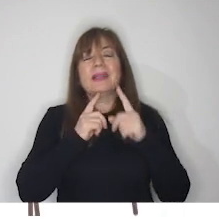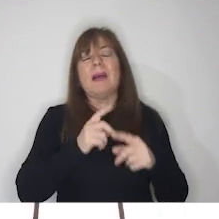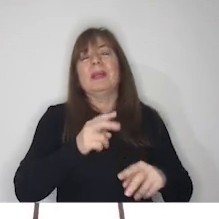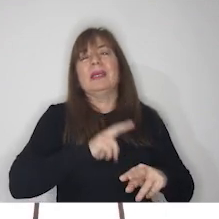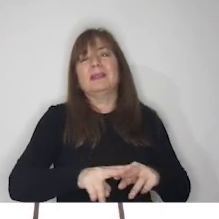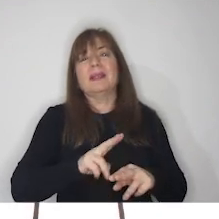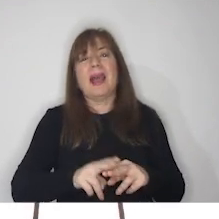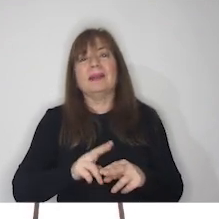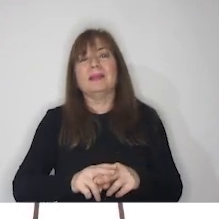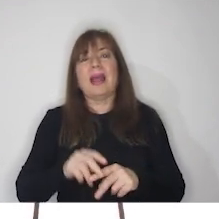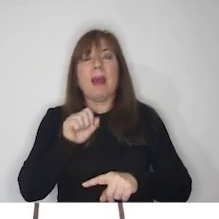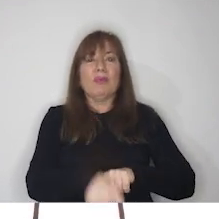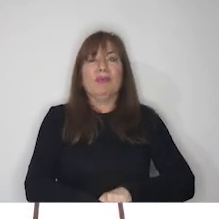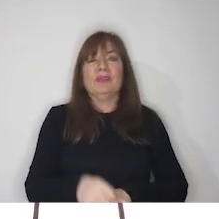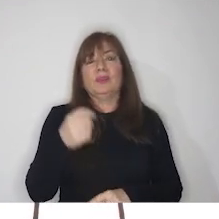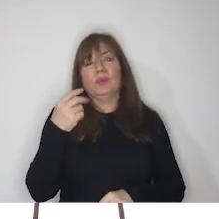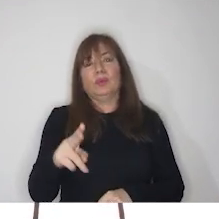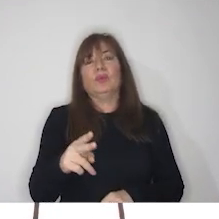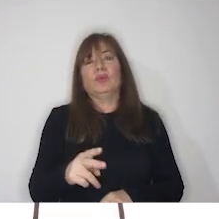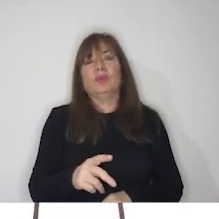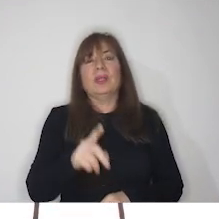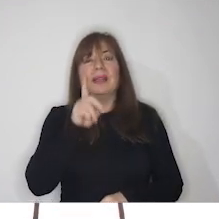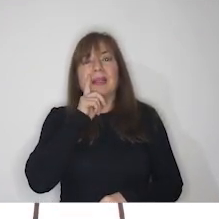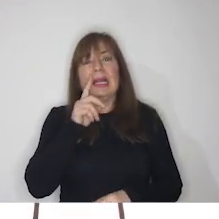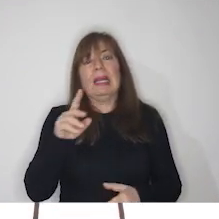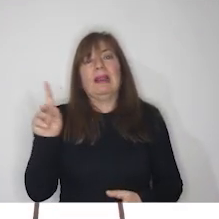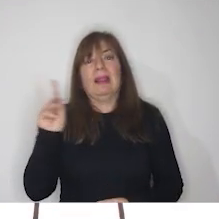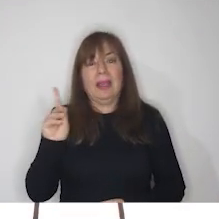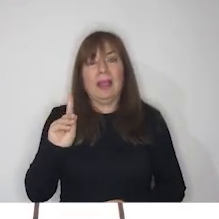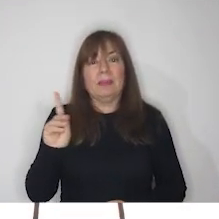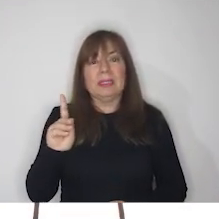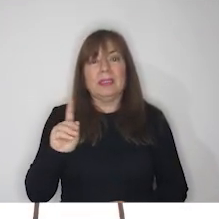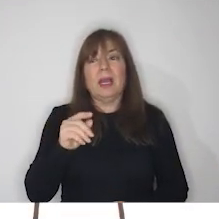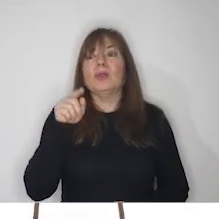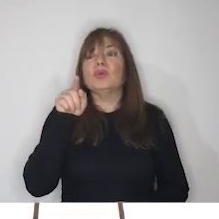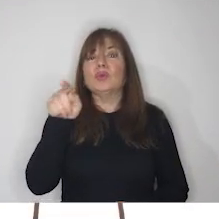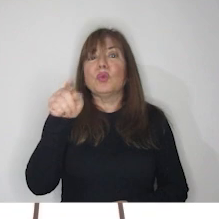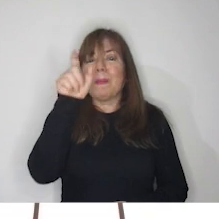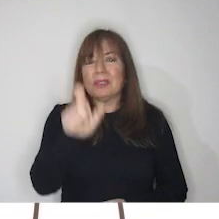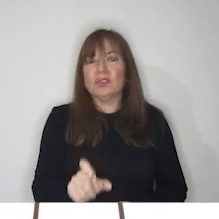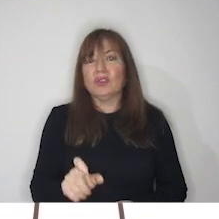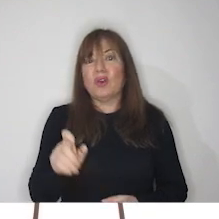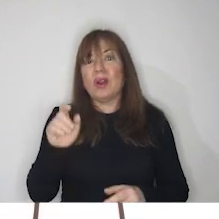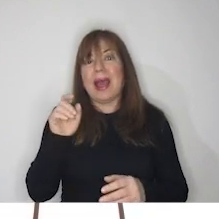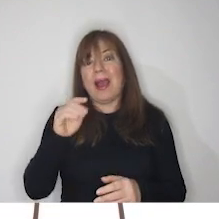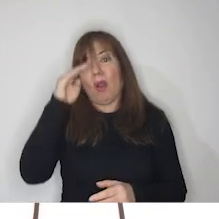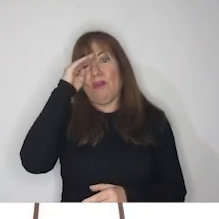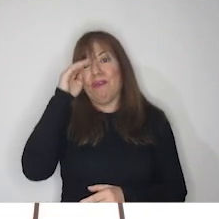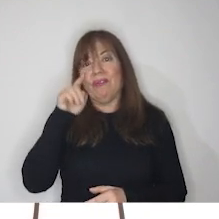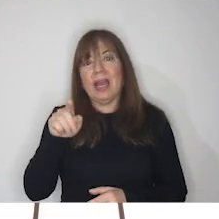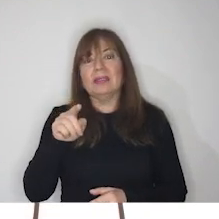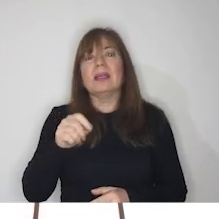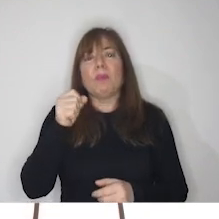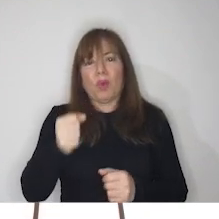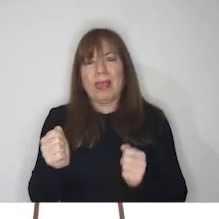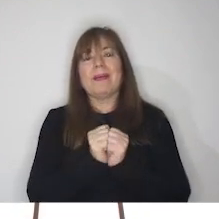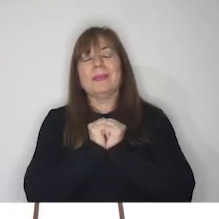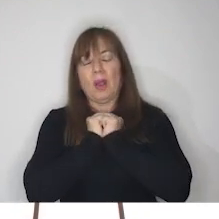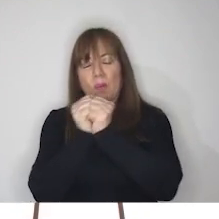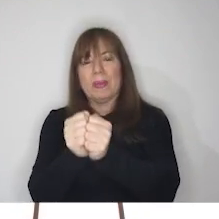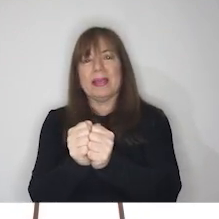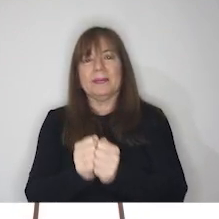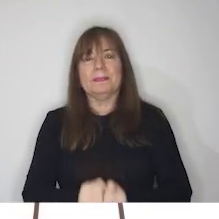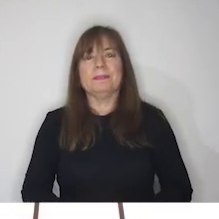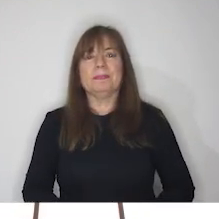otros. Estos exámenes se realizan siempre con consentimiento tuyo. Si tienes algún tipo de discapacidad, tu persona